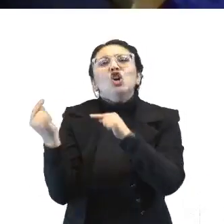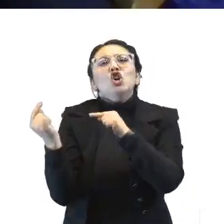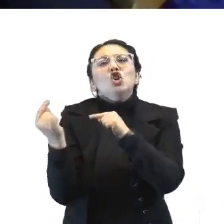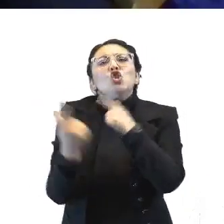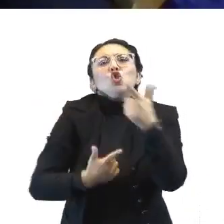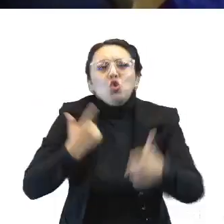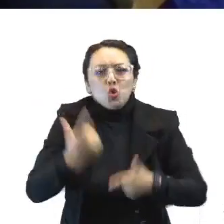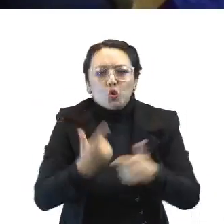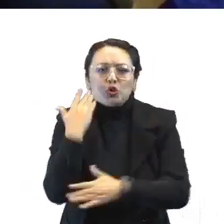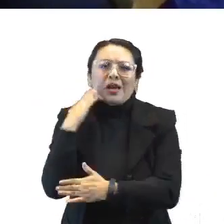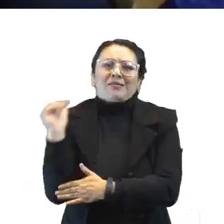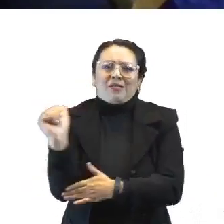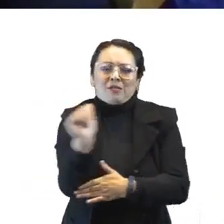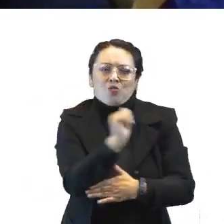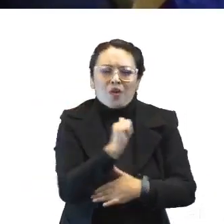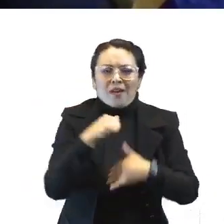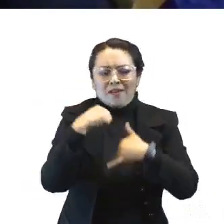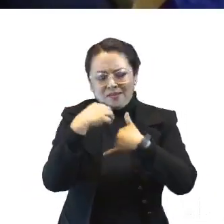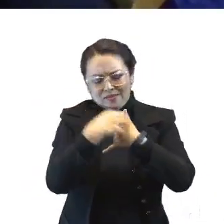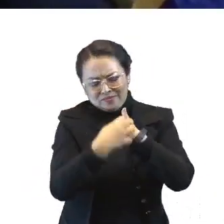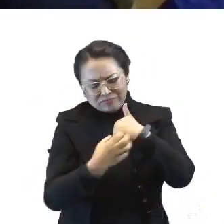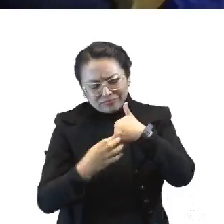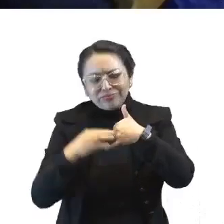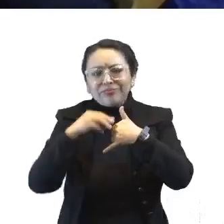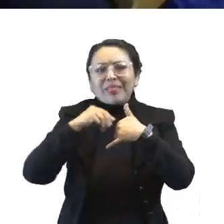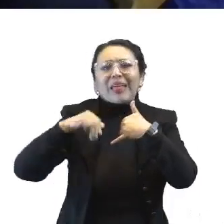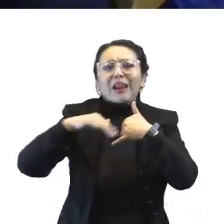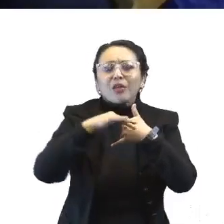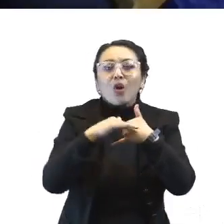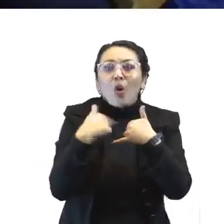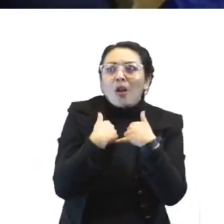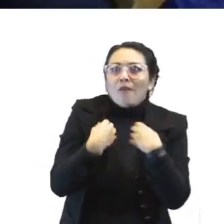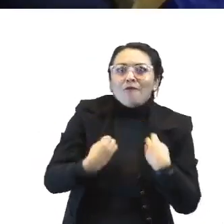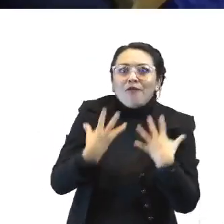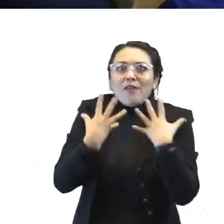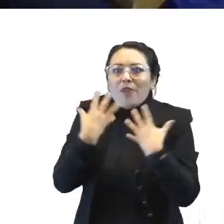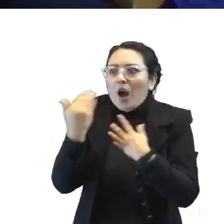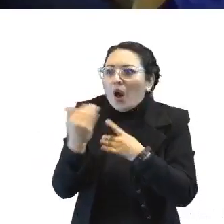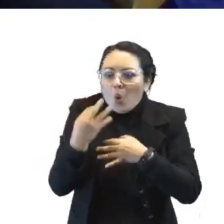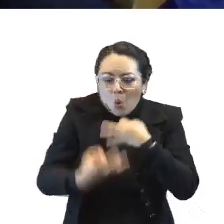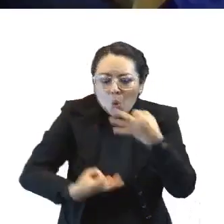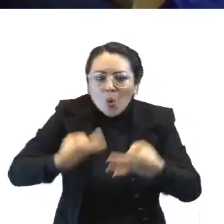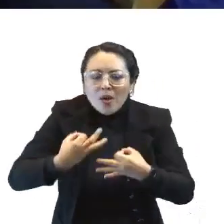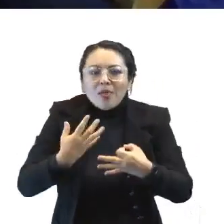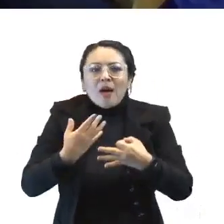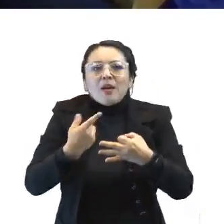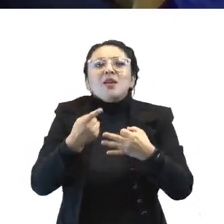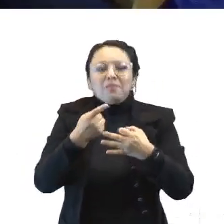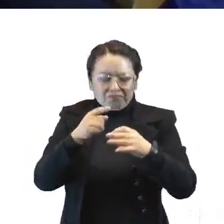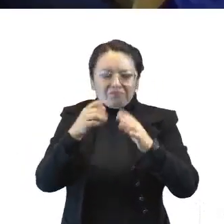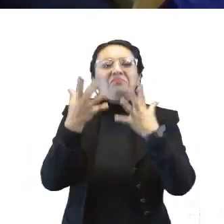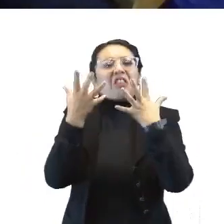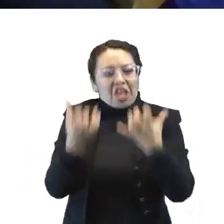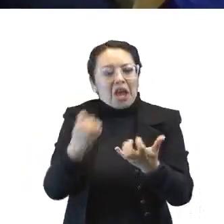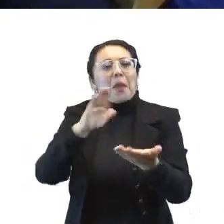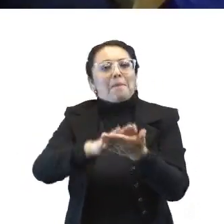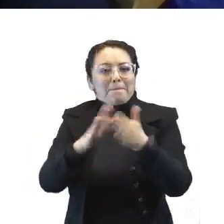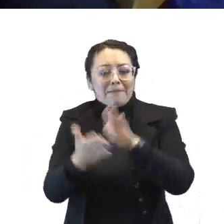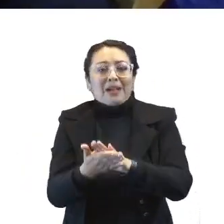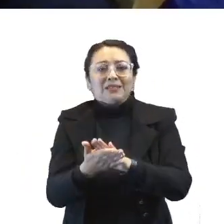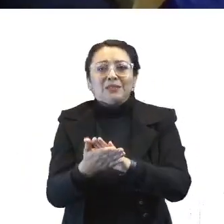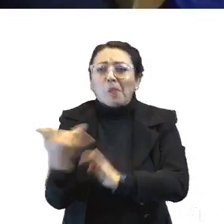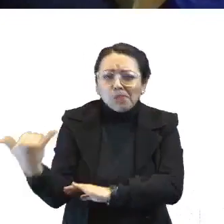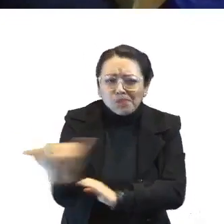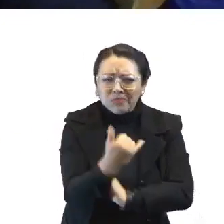en los territorios por salvaguardar la vida, por apostarle a la paz. En medio del conflicto armado,